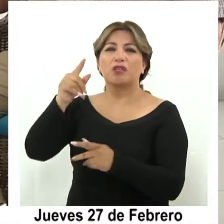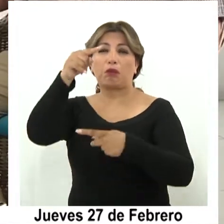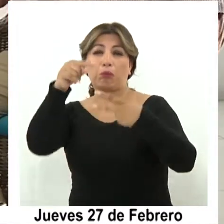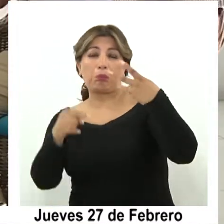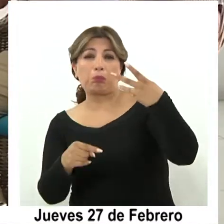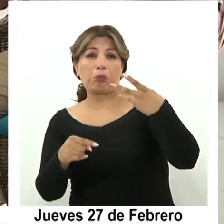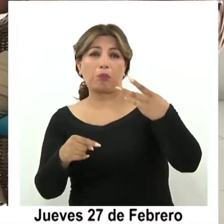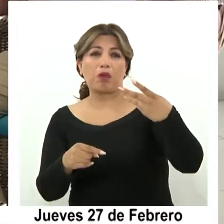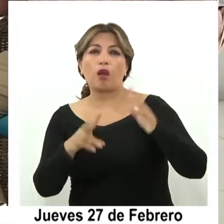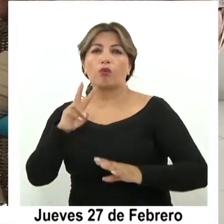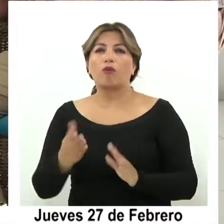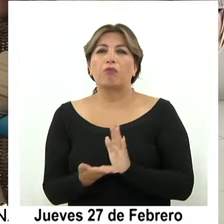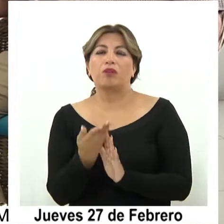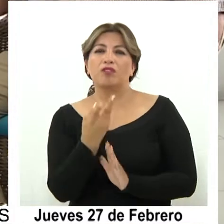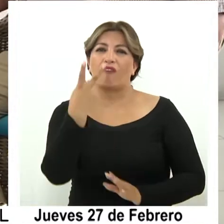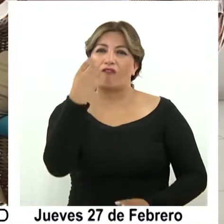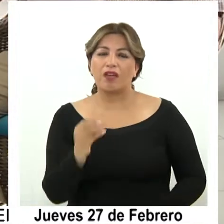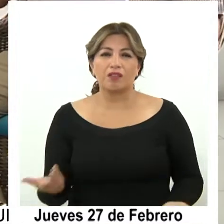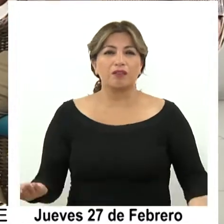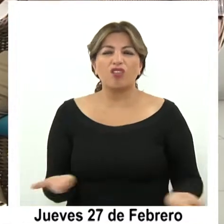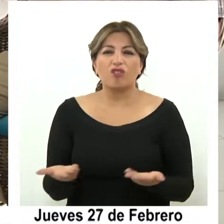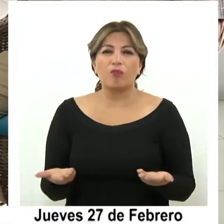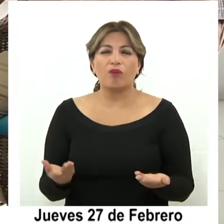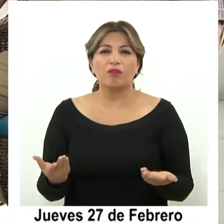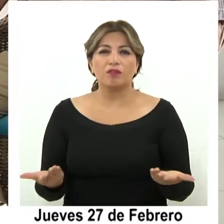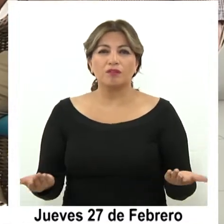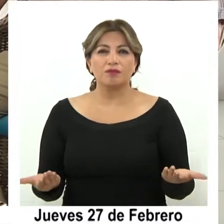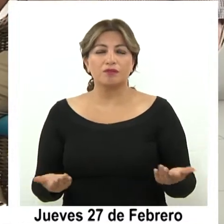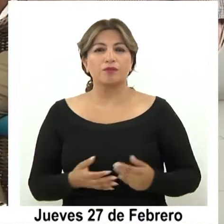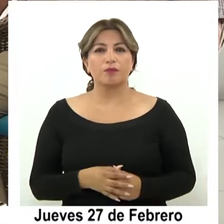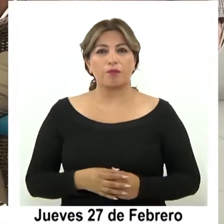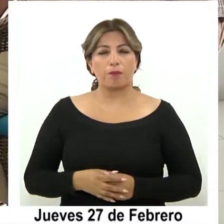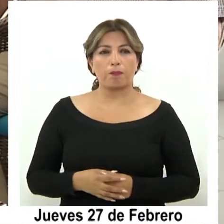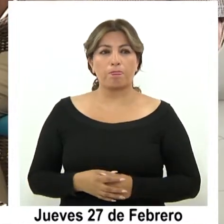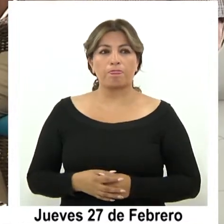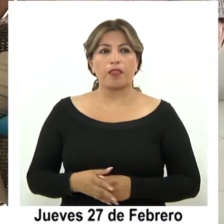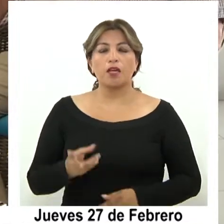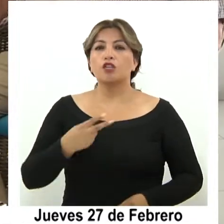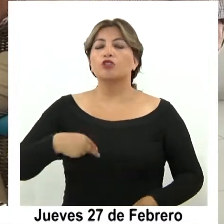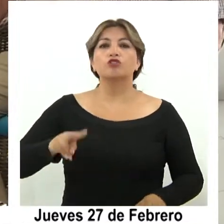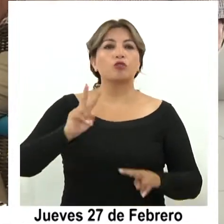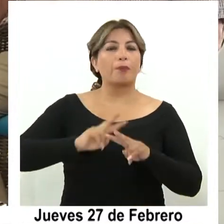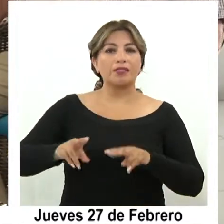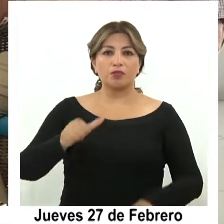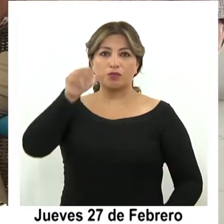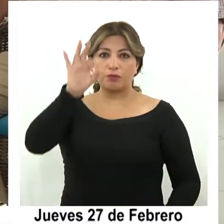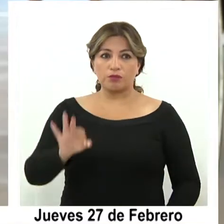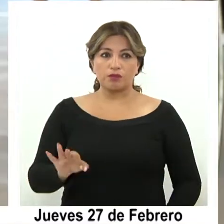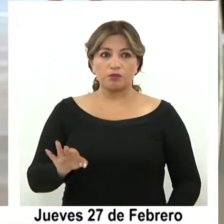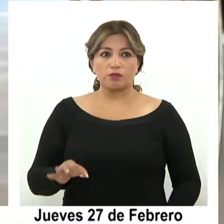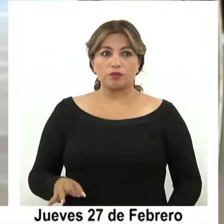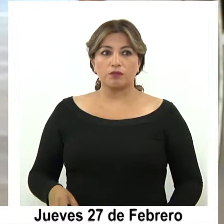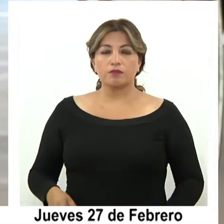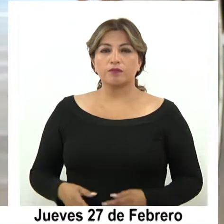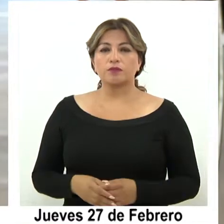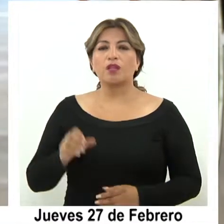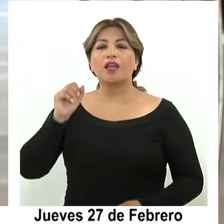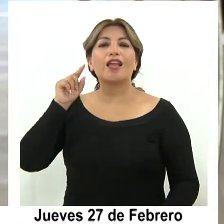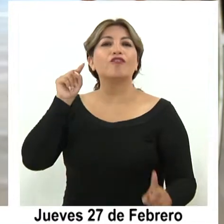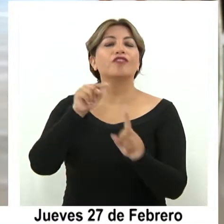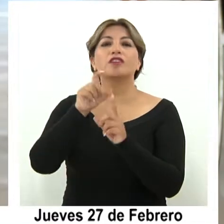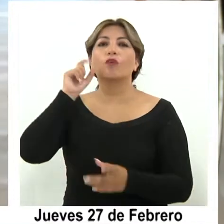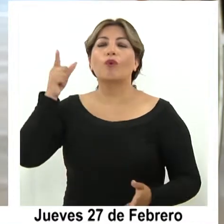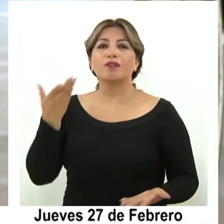10, llegar a completar un 20. ¿Cómo se llegó a esta cifra? A ver, nosotros para poder llegar a esta cifra tenemos que ver cuál